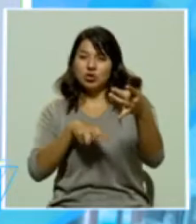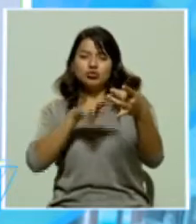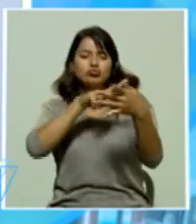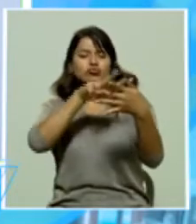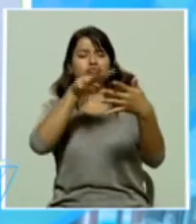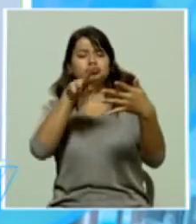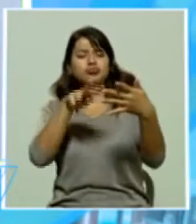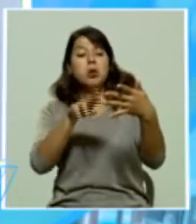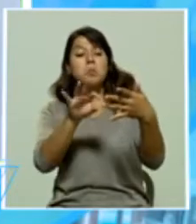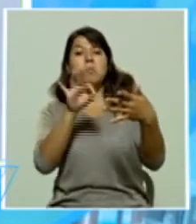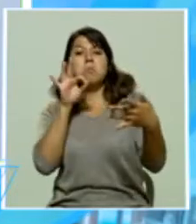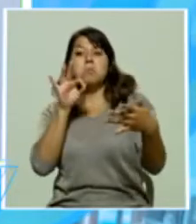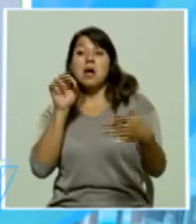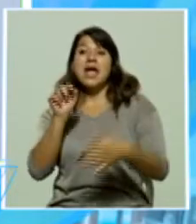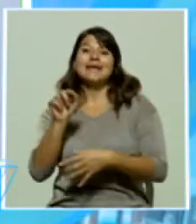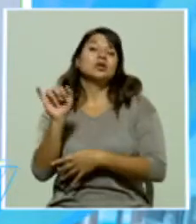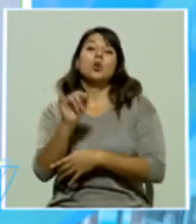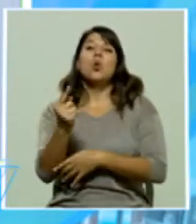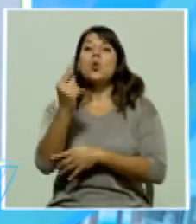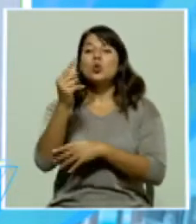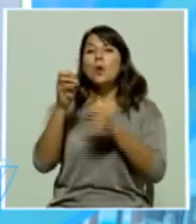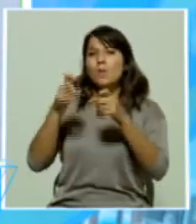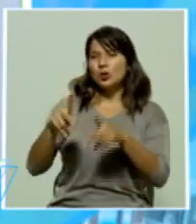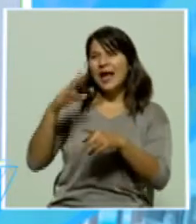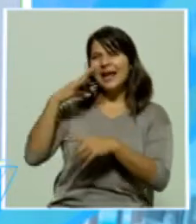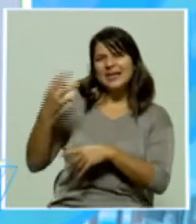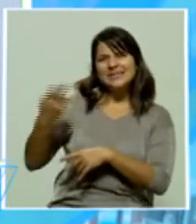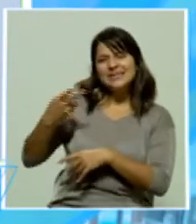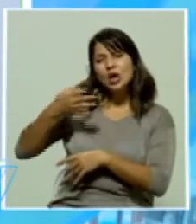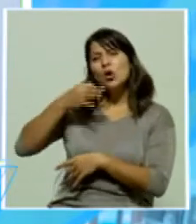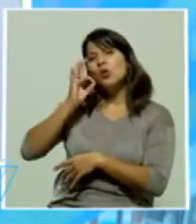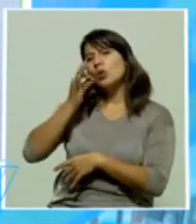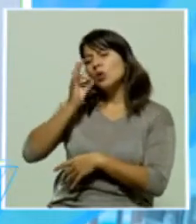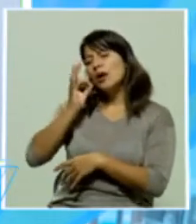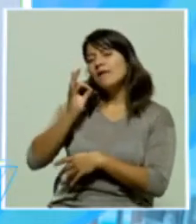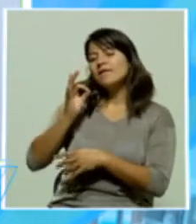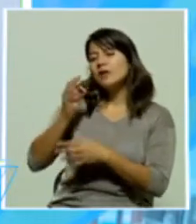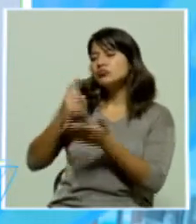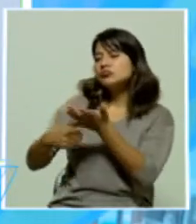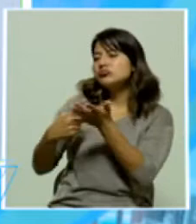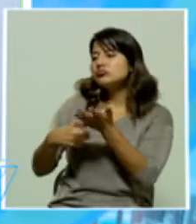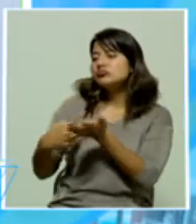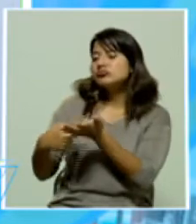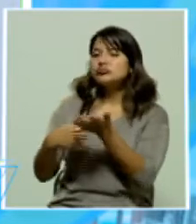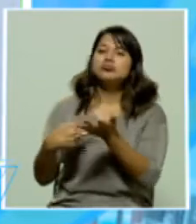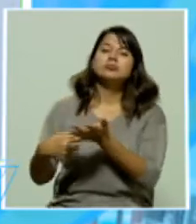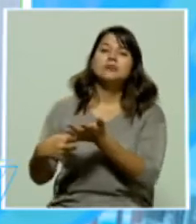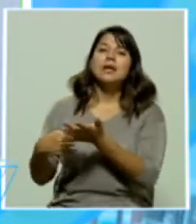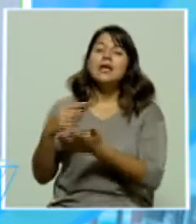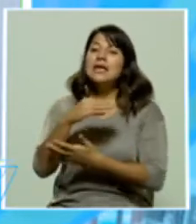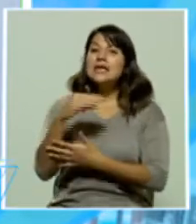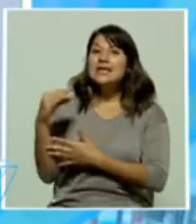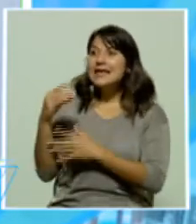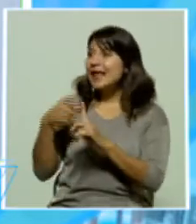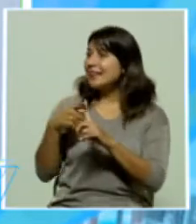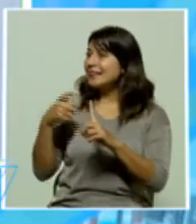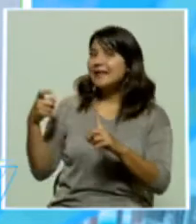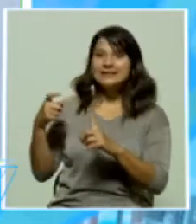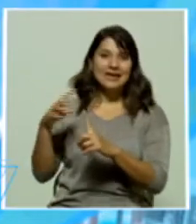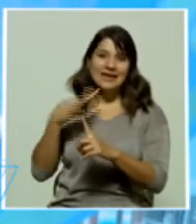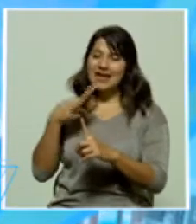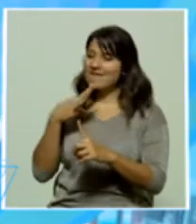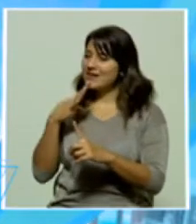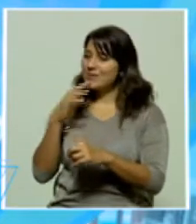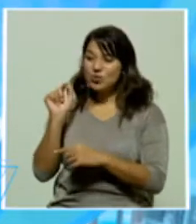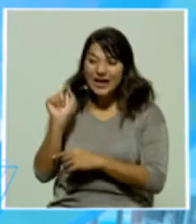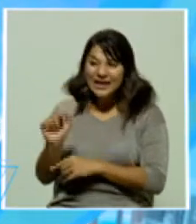las oportunidades, me acuerdo que estábamos tomando café cuando hicimos la lista de los temas, y desde que tocamos este ya sabíamos